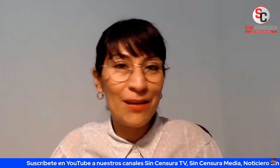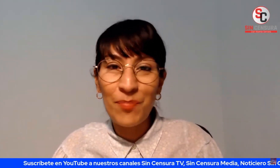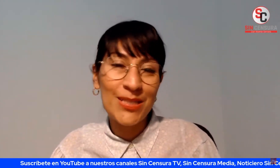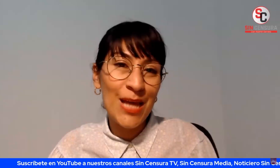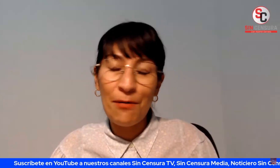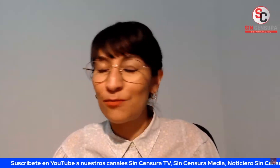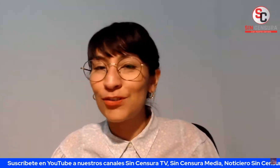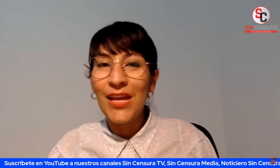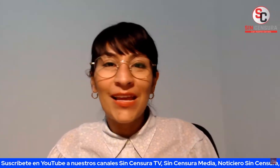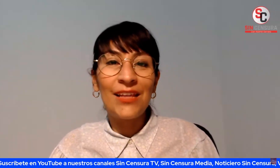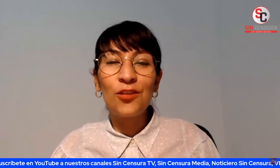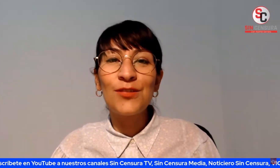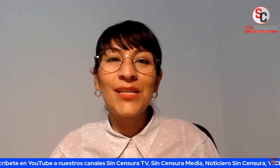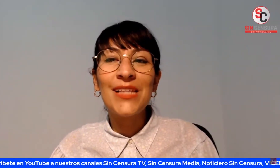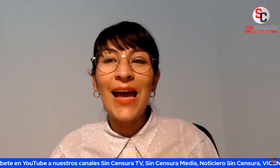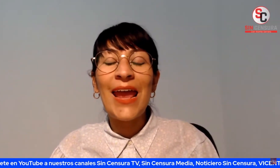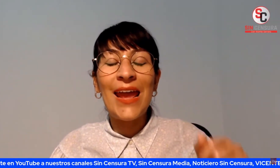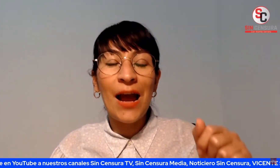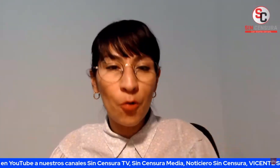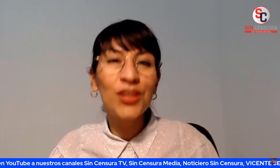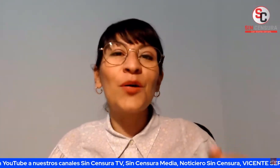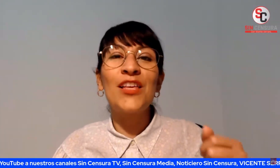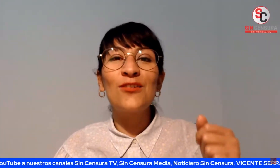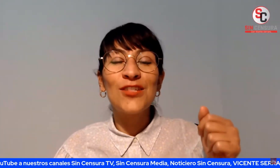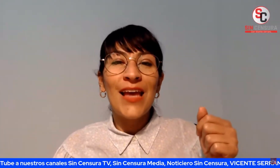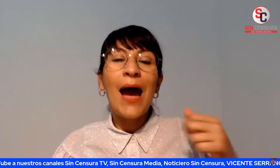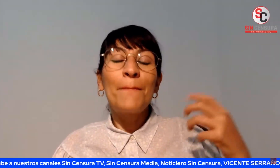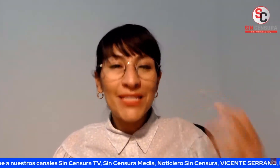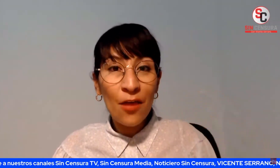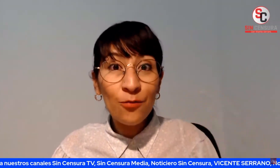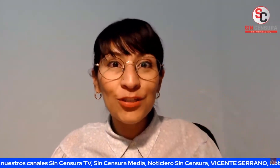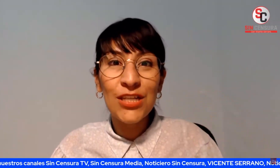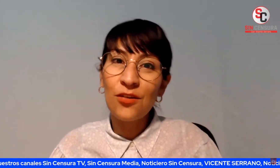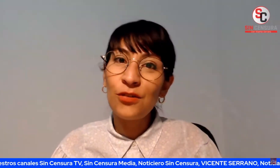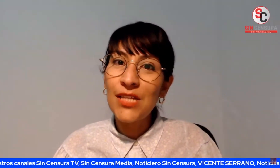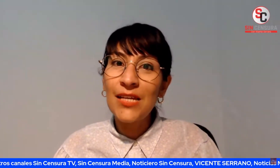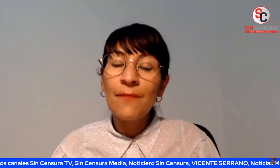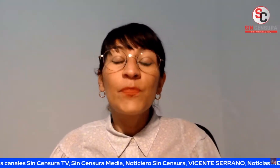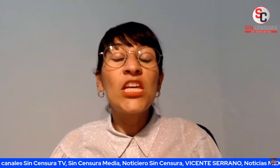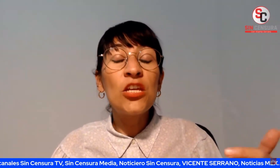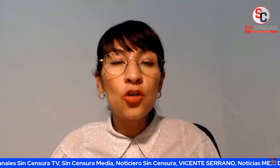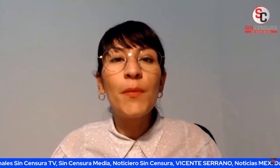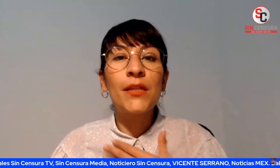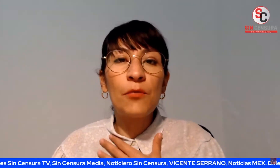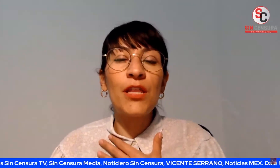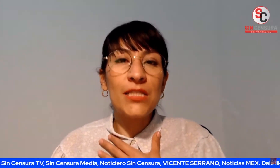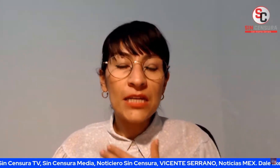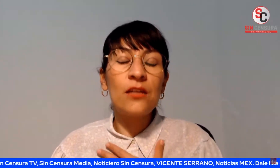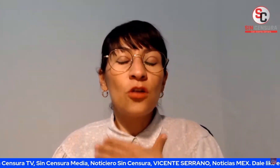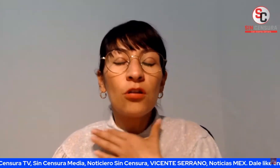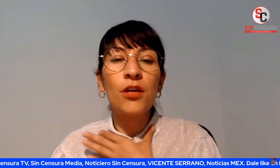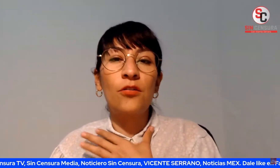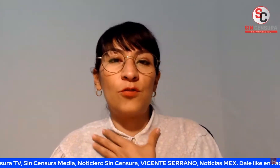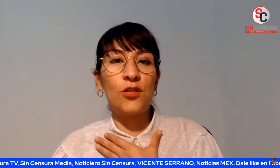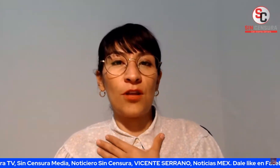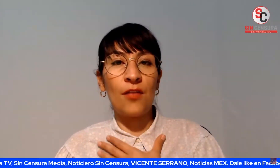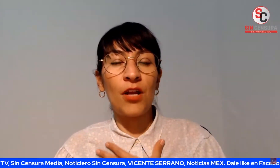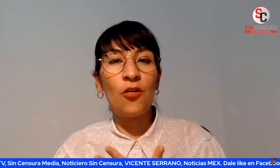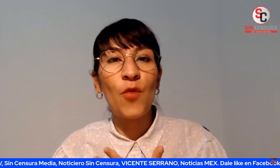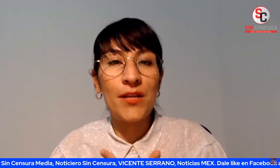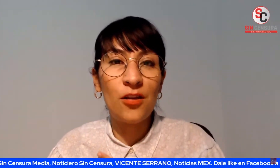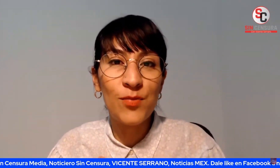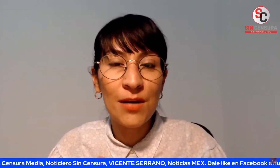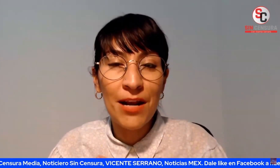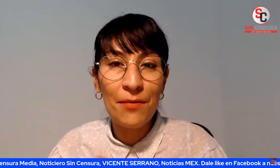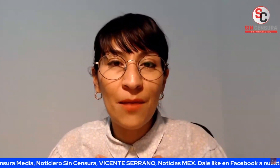líder moral que pensábamos. Entonces, a 4 años han pasado muchas cosas, y yo me atrevo a decir, y yo lo digo como